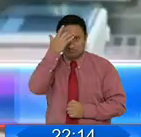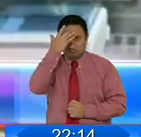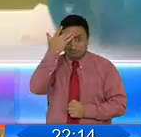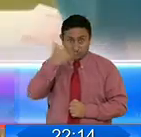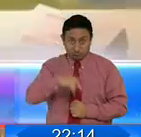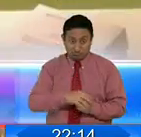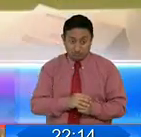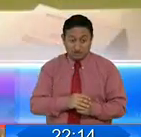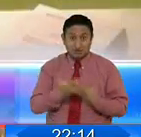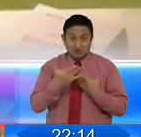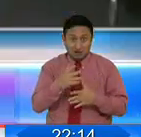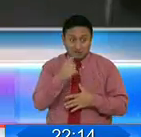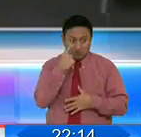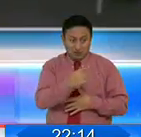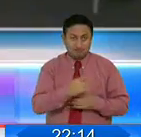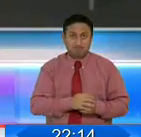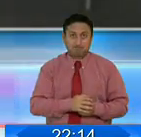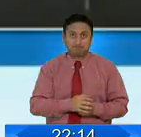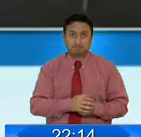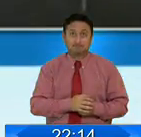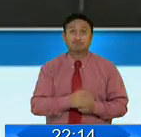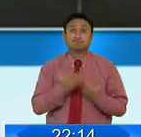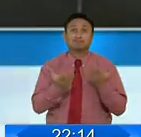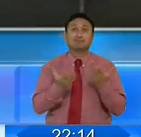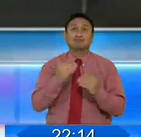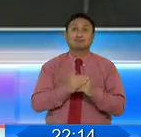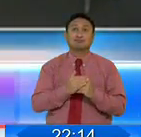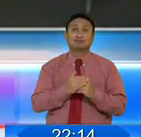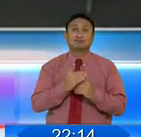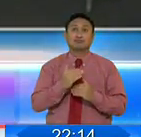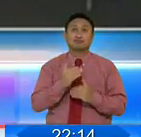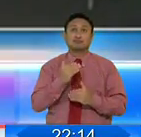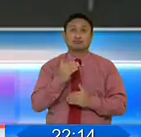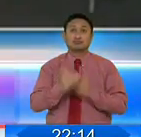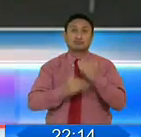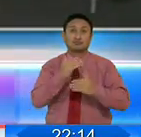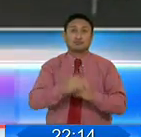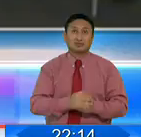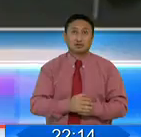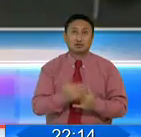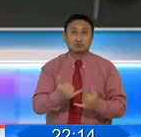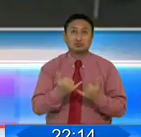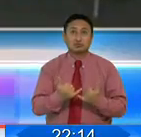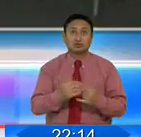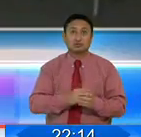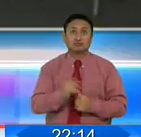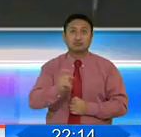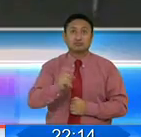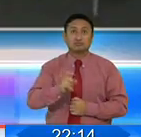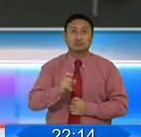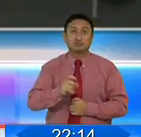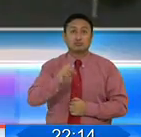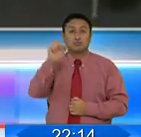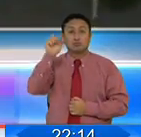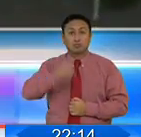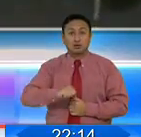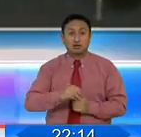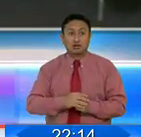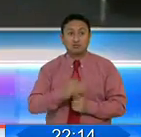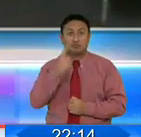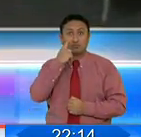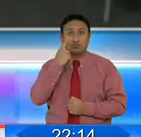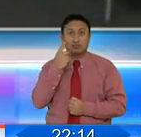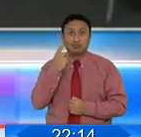contagiadas por la enfermedad. Quizá más adelante, lo que se hablaba hoy en la mañana, sea necesario de que también implementemos pruebas